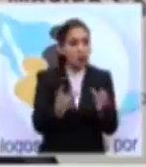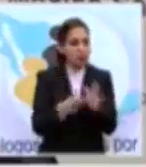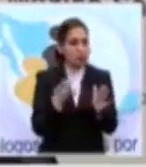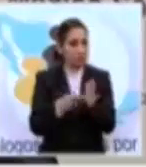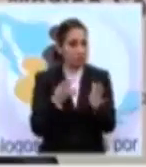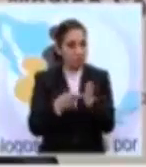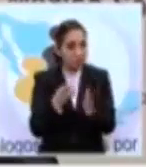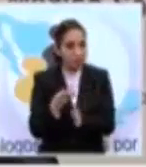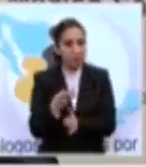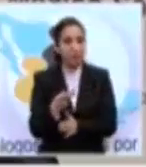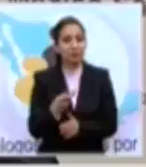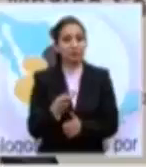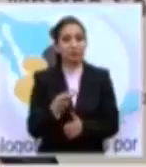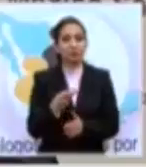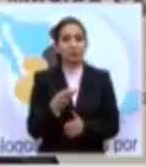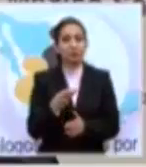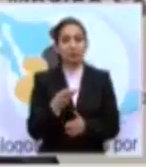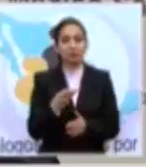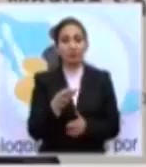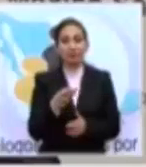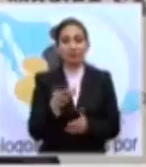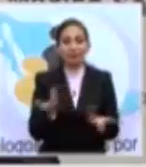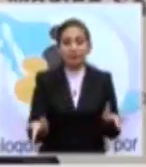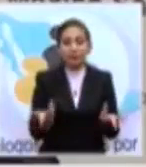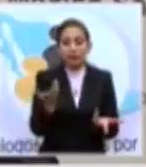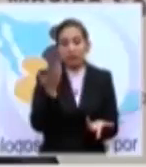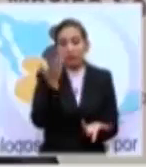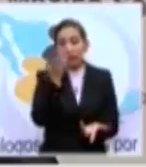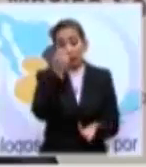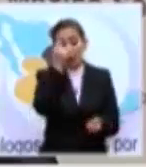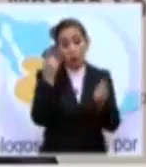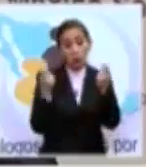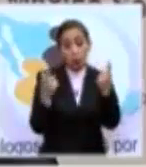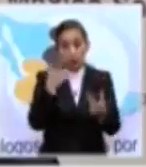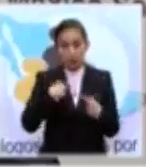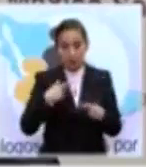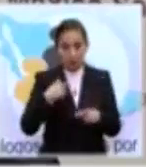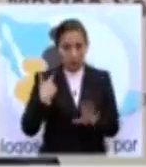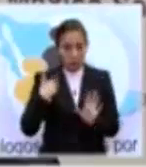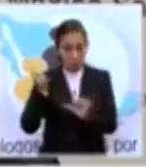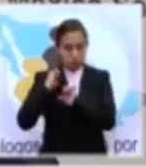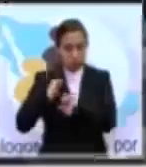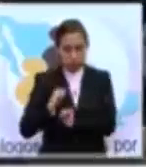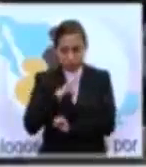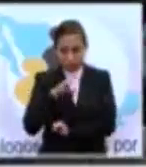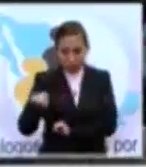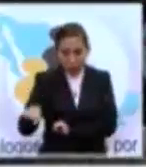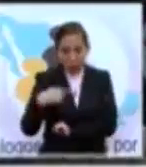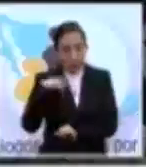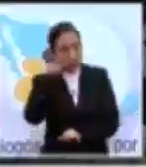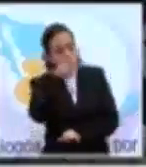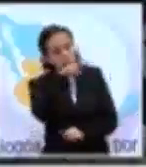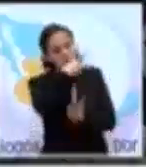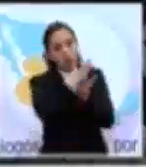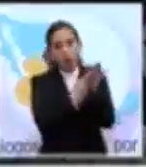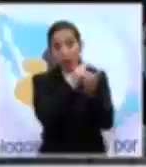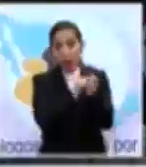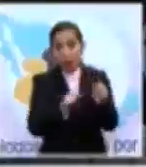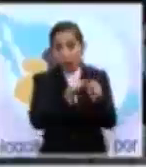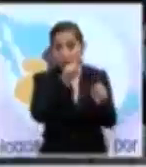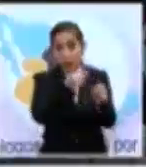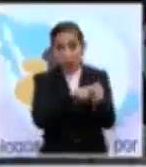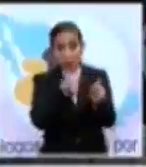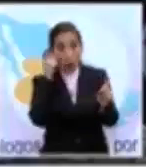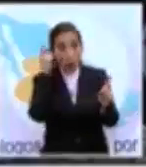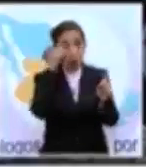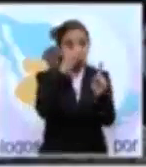ocasiones, quienes en algún momento gobernamos, pues veíamos un programa social no como el objetivo